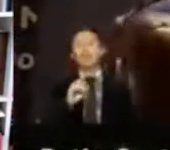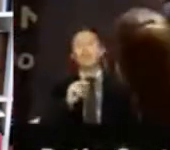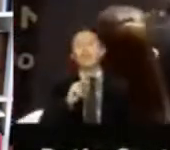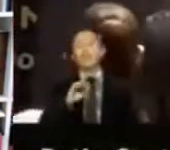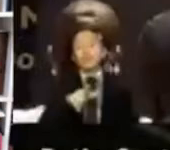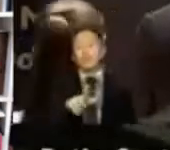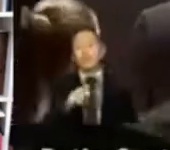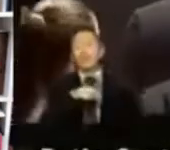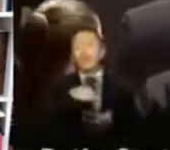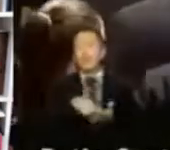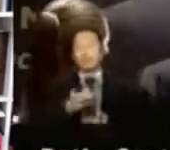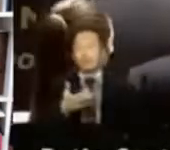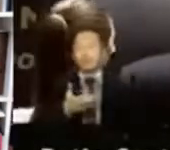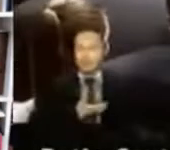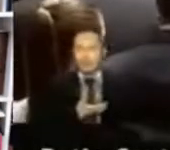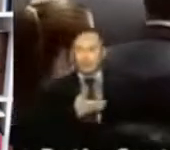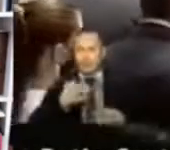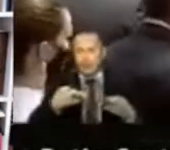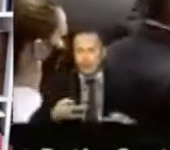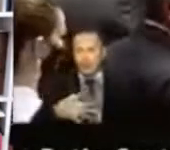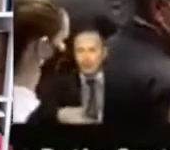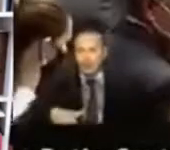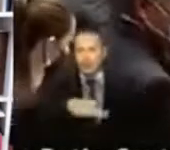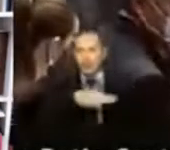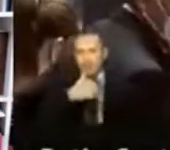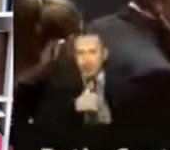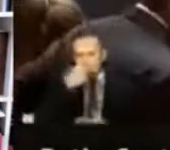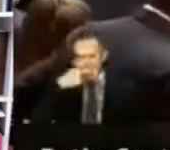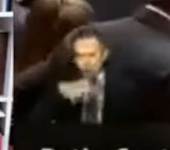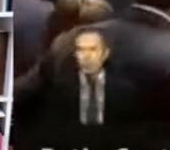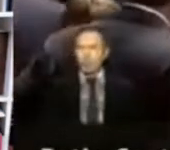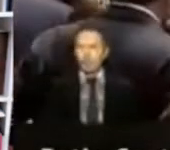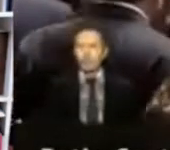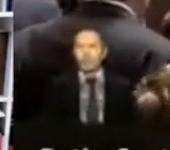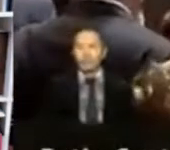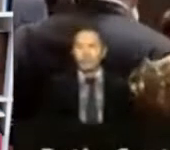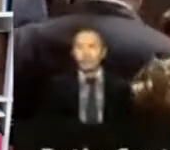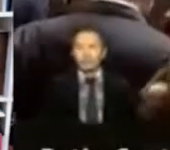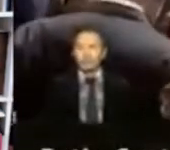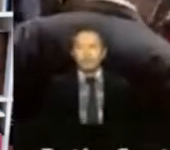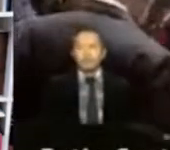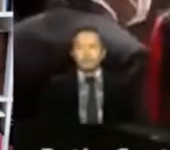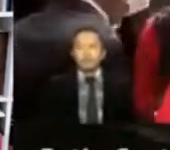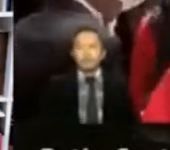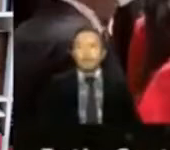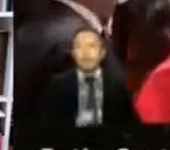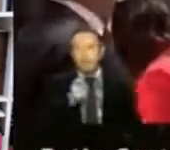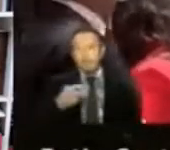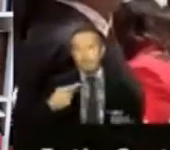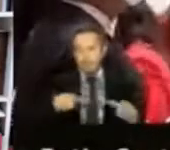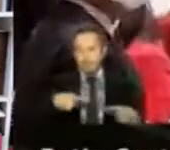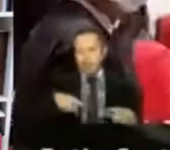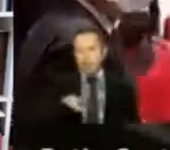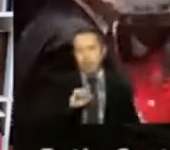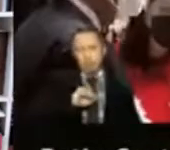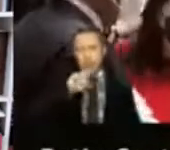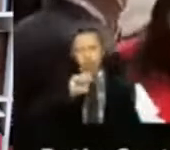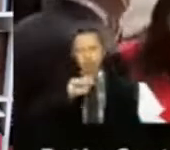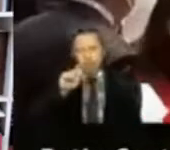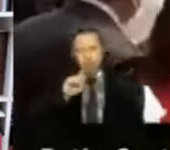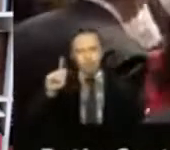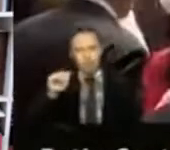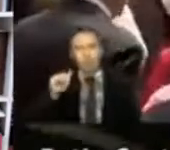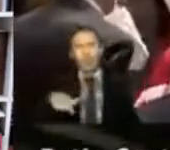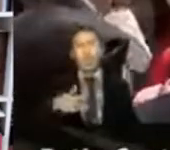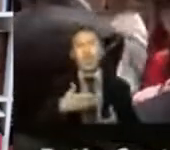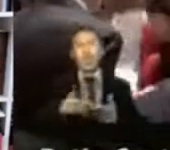el resultado es que nos dejaron ensartados con unos contratos que son absolutamente impagables, que son claramente leoninos,